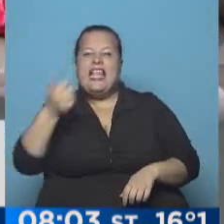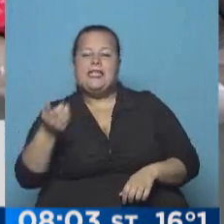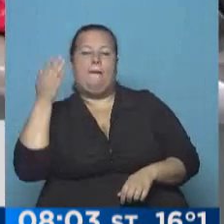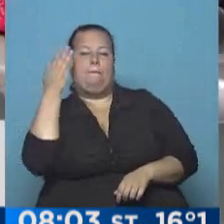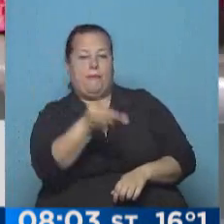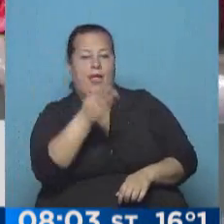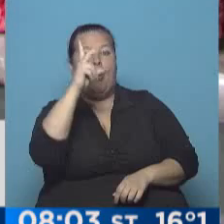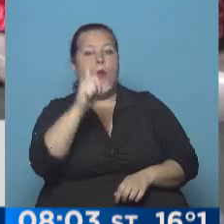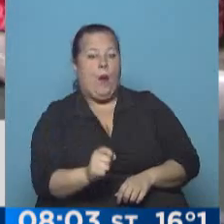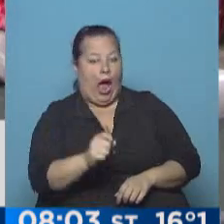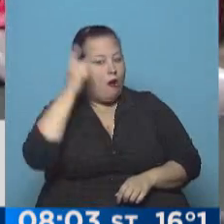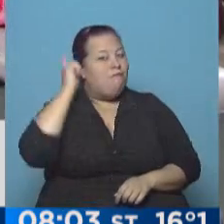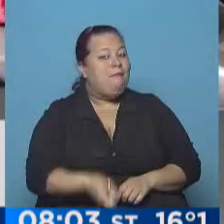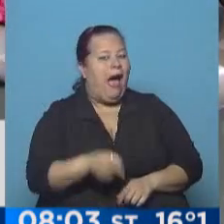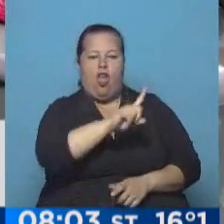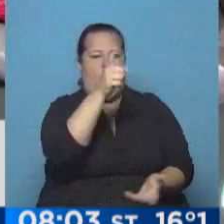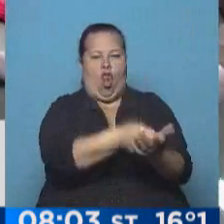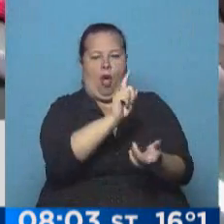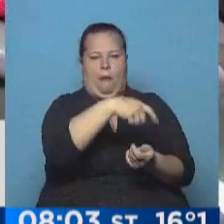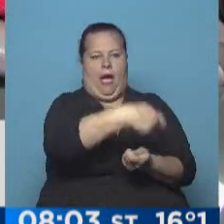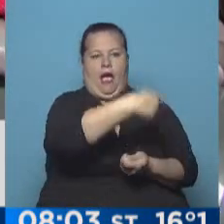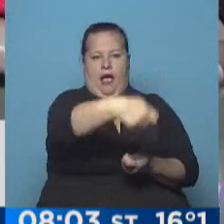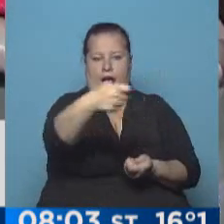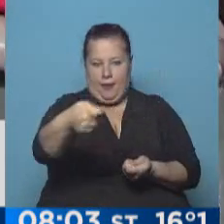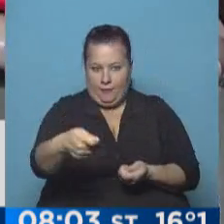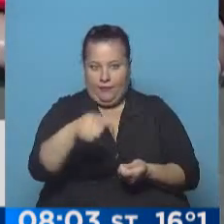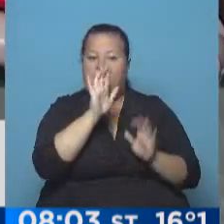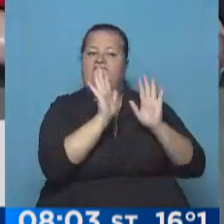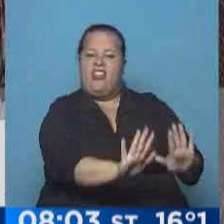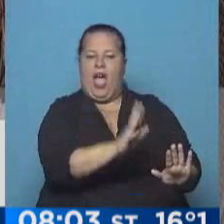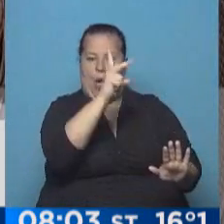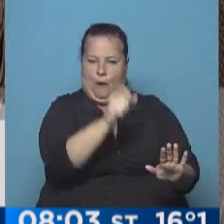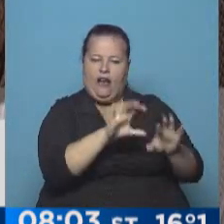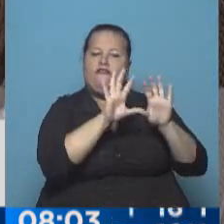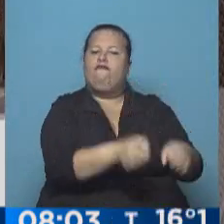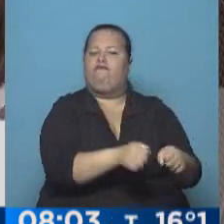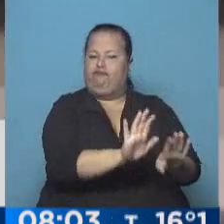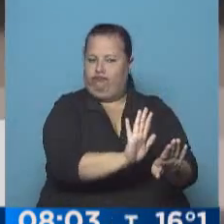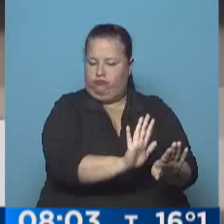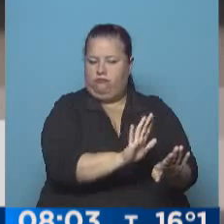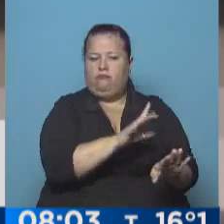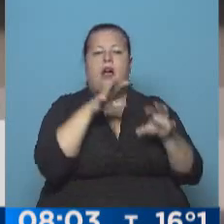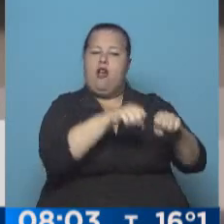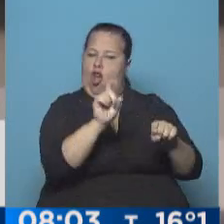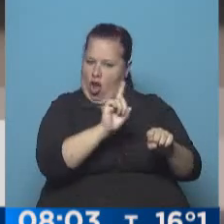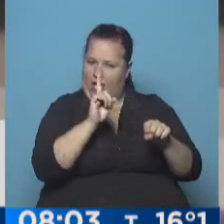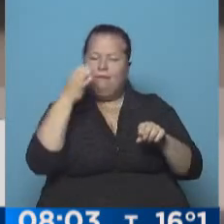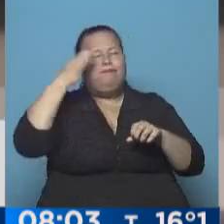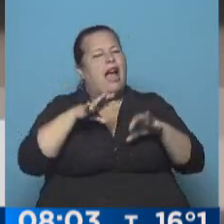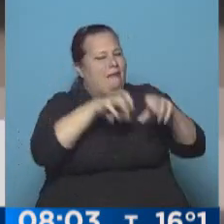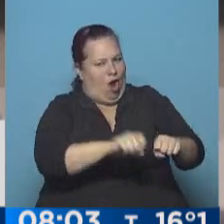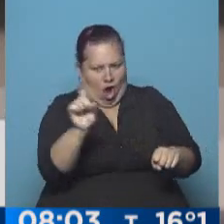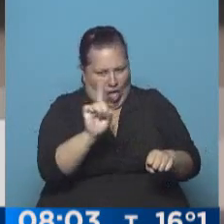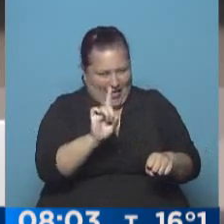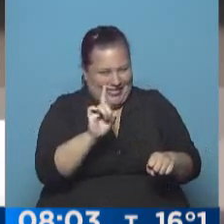ordena al banco nueva york que no pague a los bonistas que lo congelé y no lo embarga en realidad técnicamente